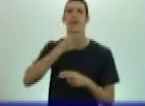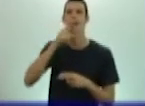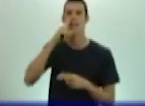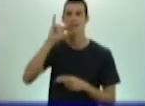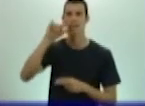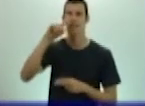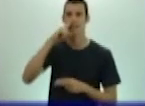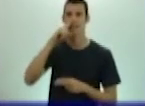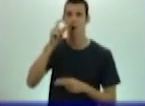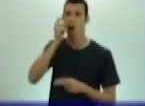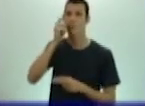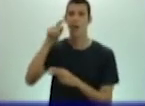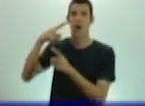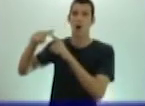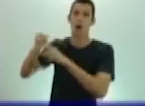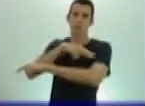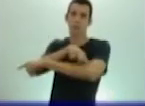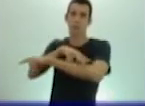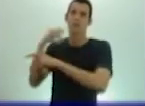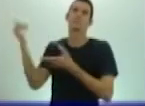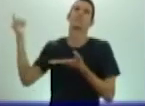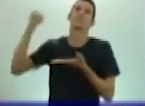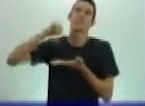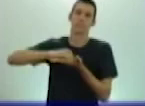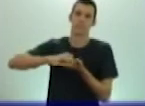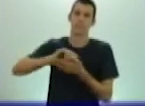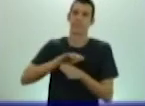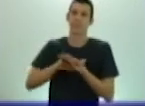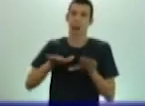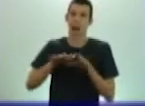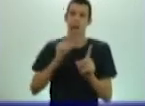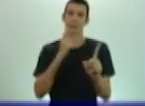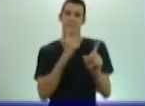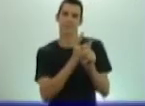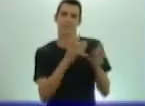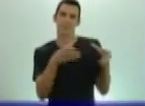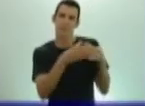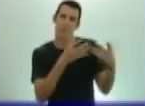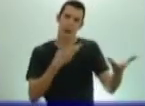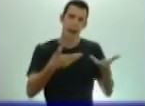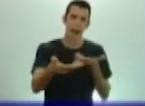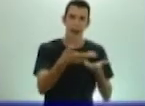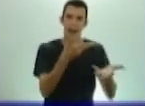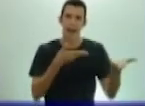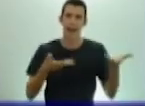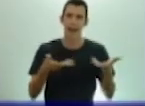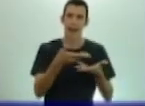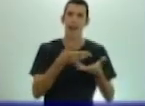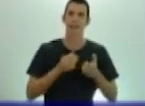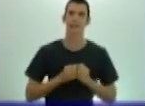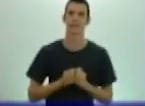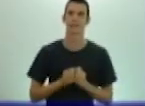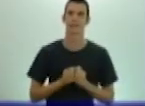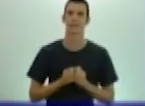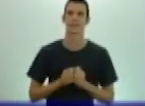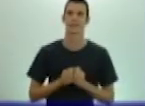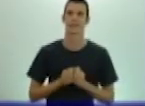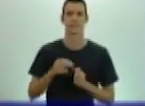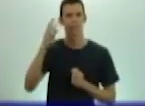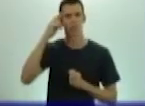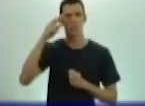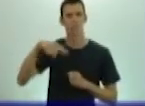y el día siguiente comienza a conversar con los miembros de ese partido bolchevique. Recuerden, muchachos, que ustedes conocen,